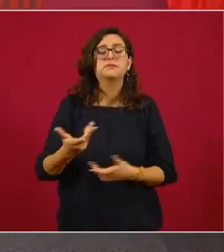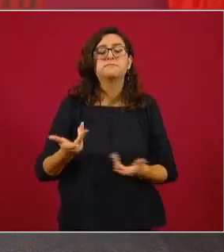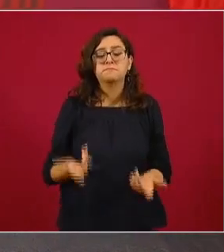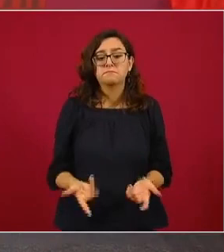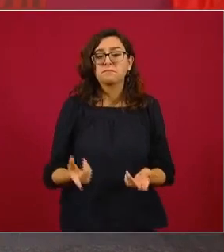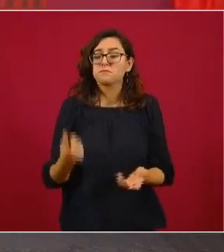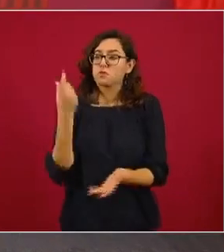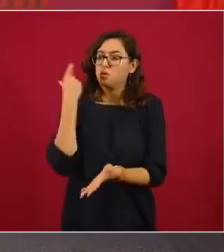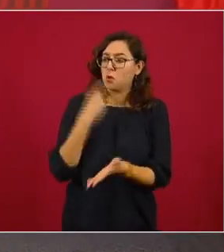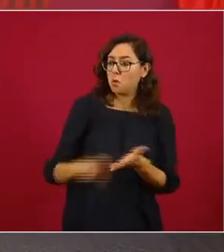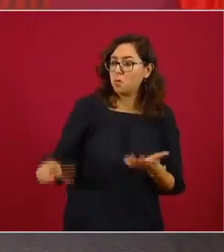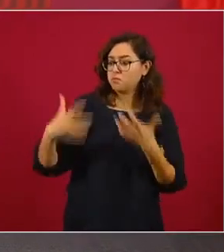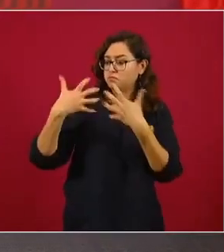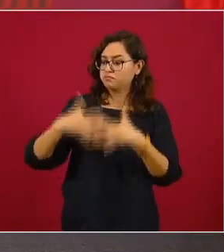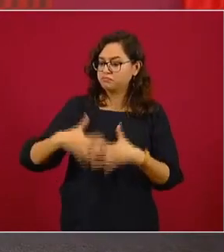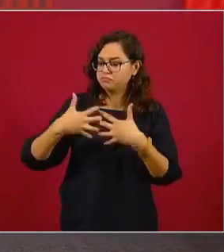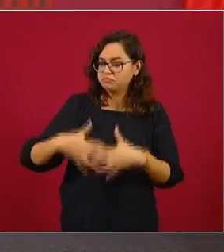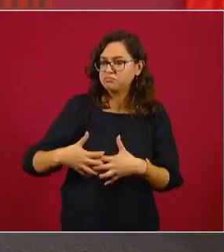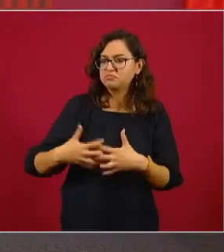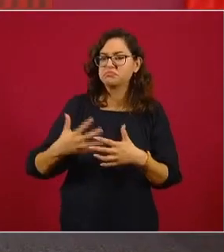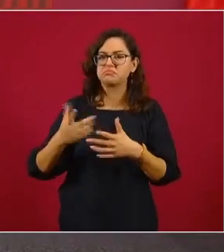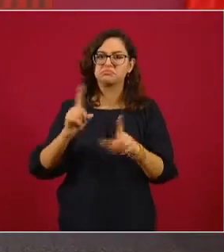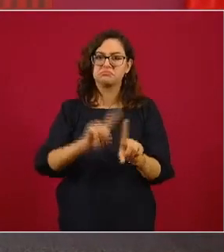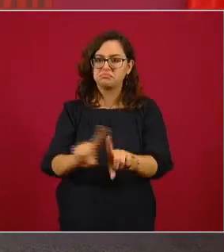Adquirimos equipos.